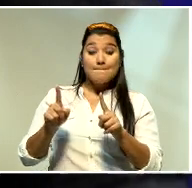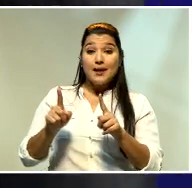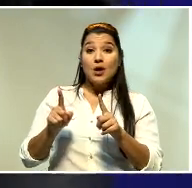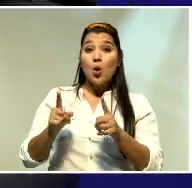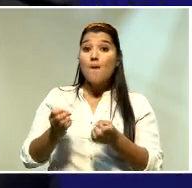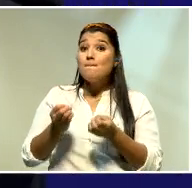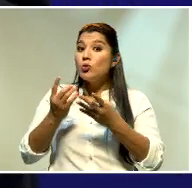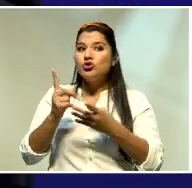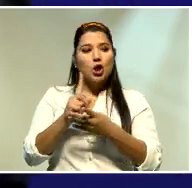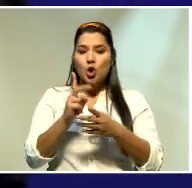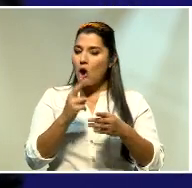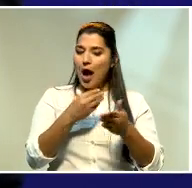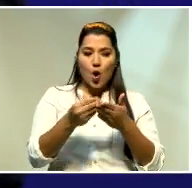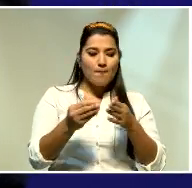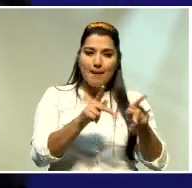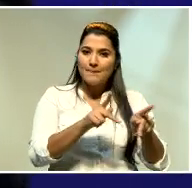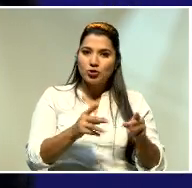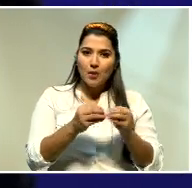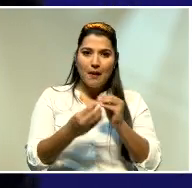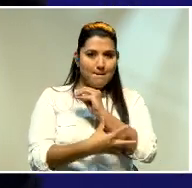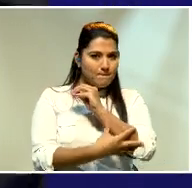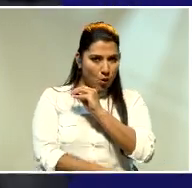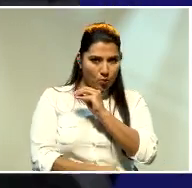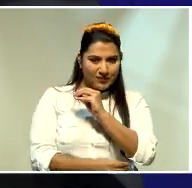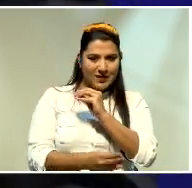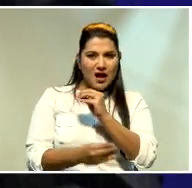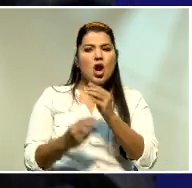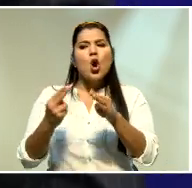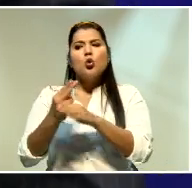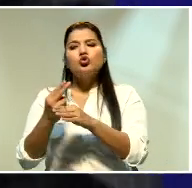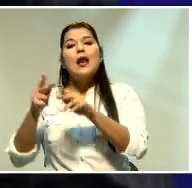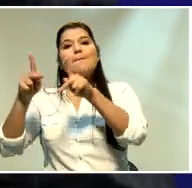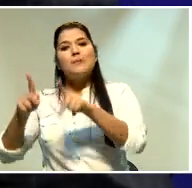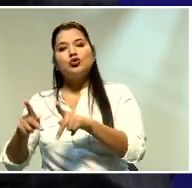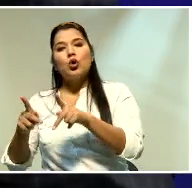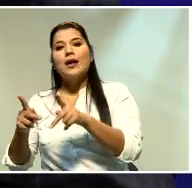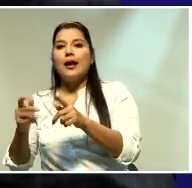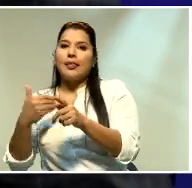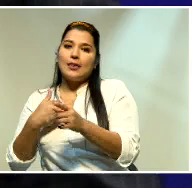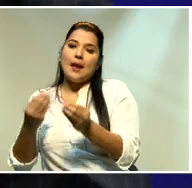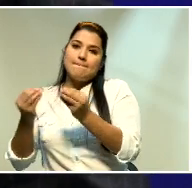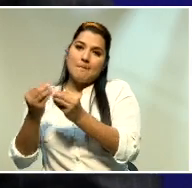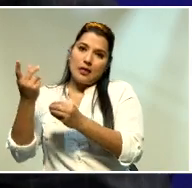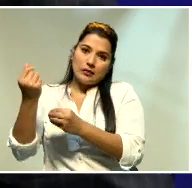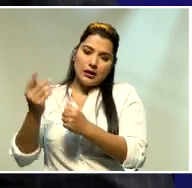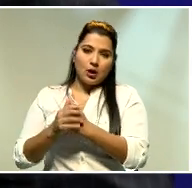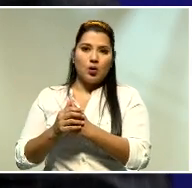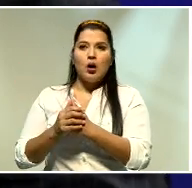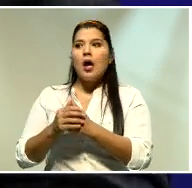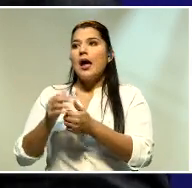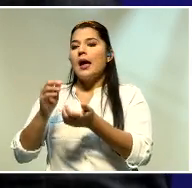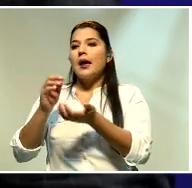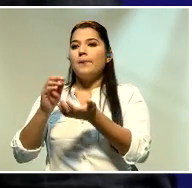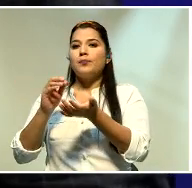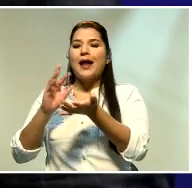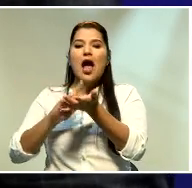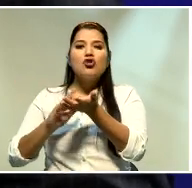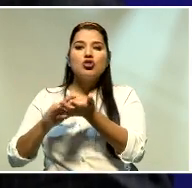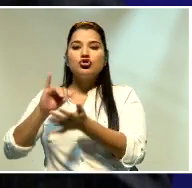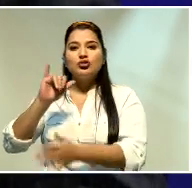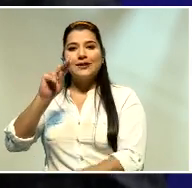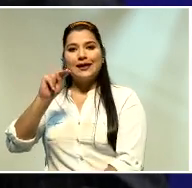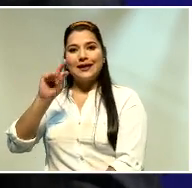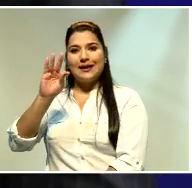segmento, está más bien en las personas que tienen más ingreso. Los granos integrales, el pan integral, mucho de la comida más